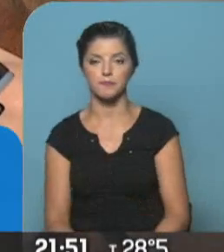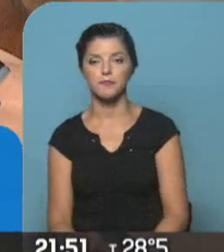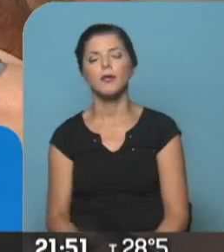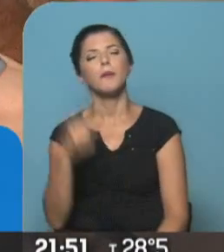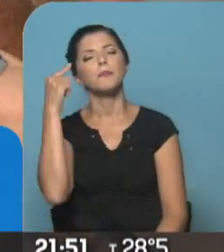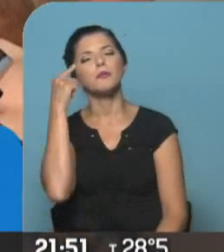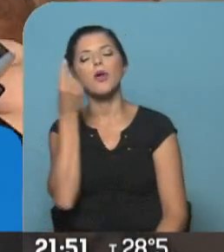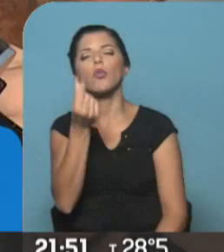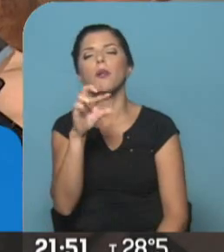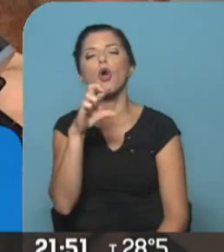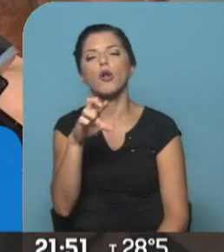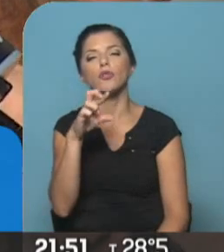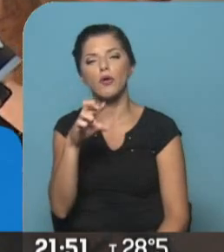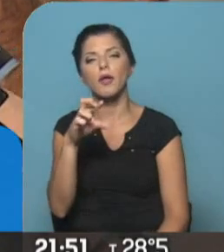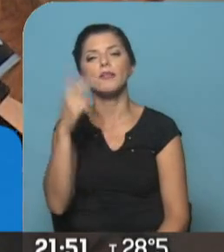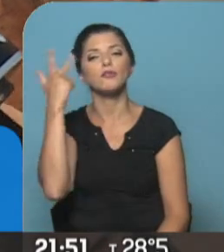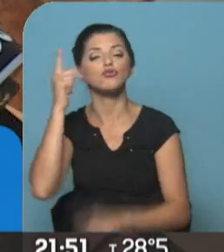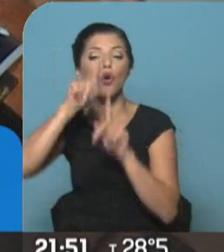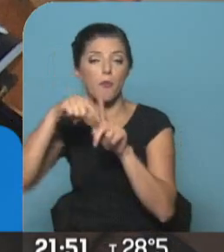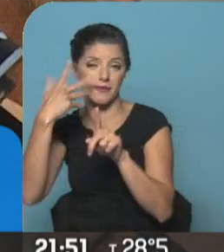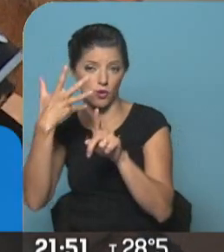18 pesos con 50 centavos y